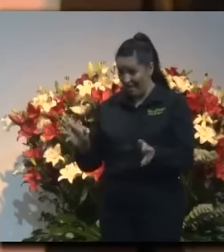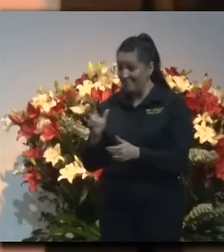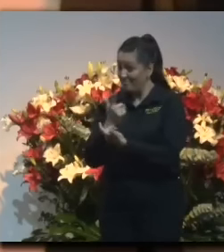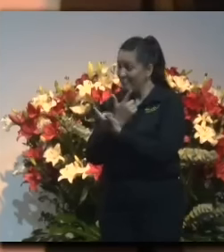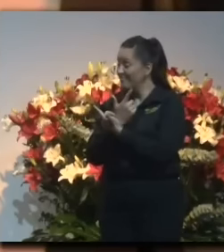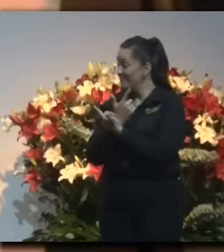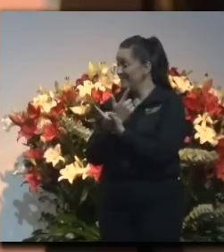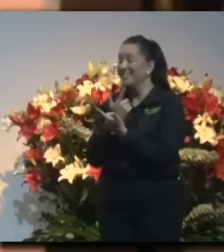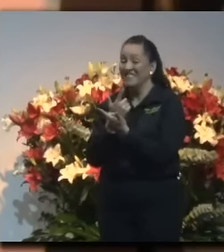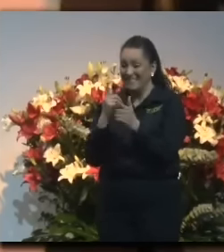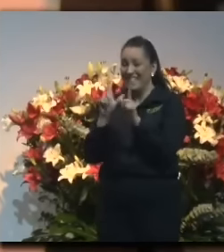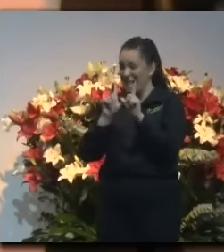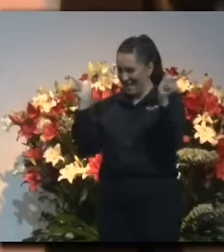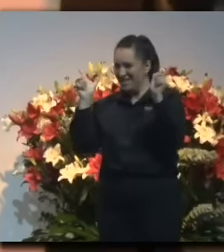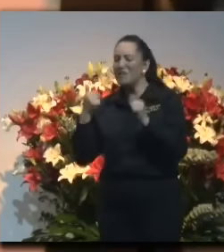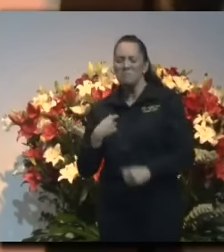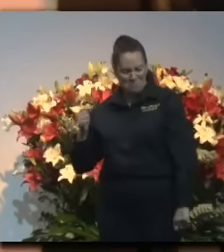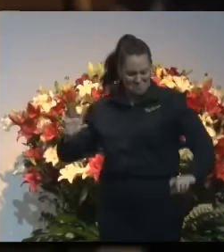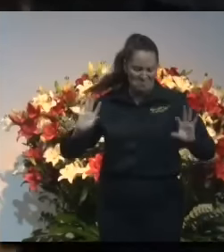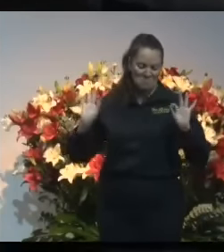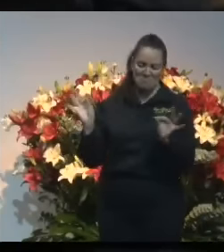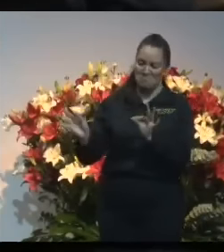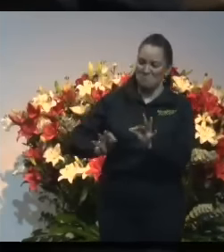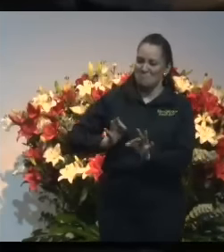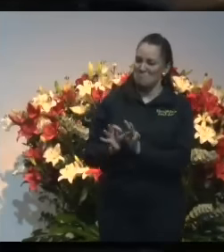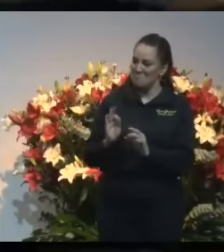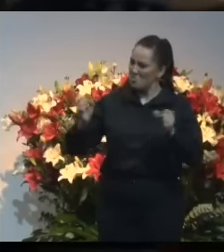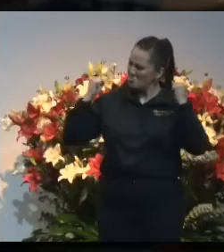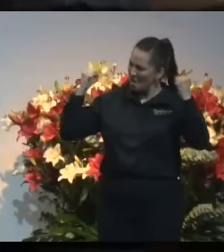Lista. Eso.